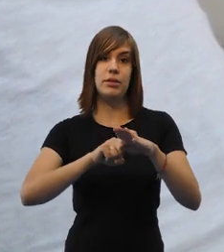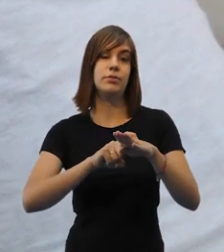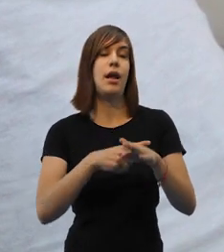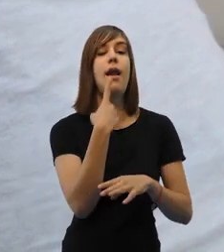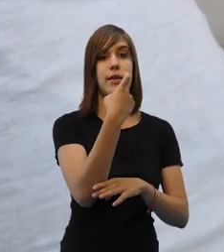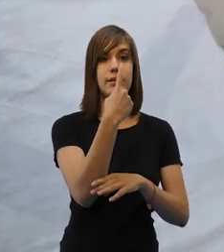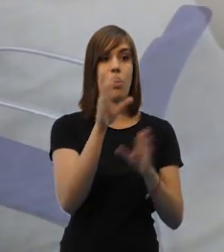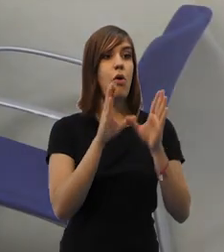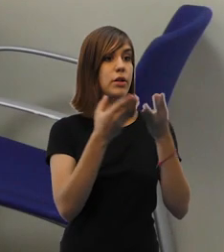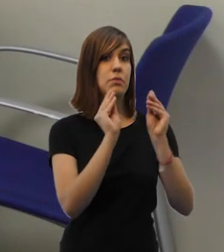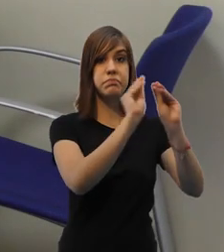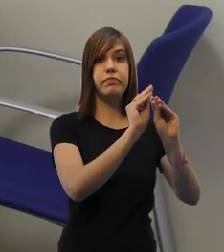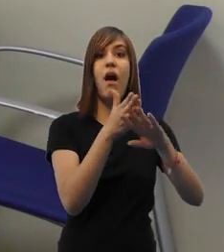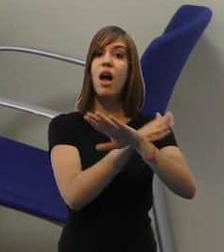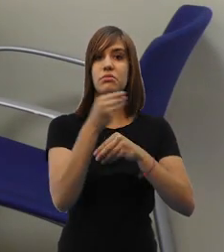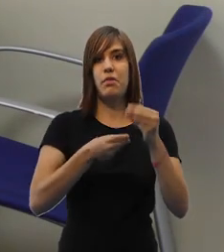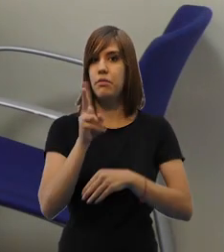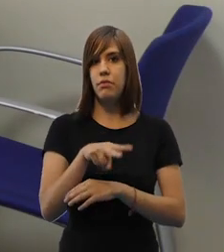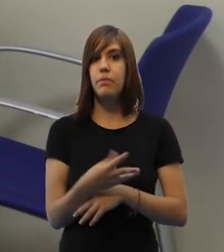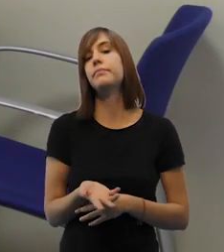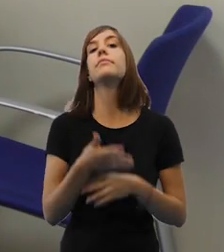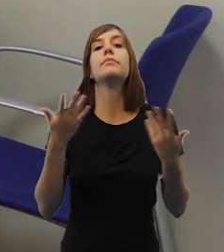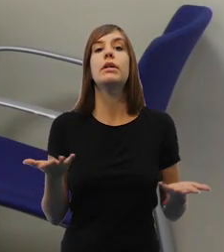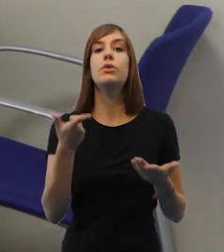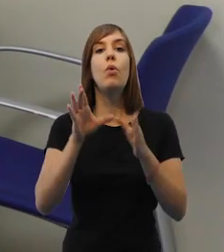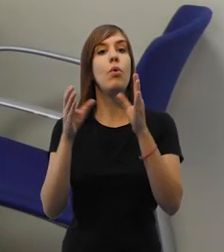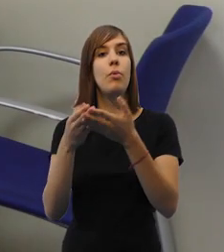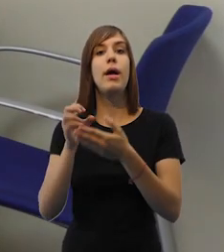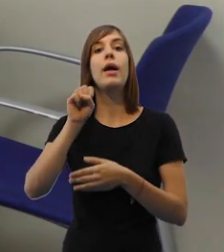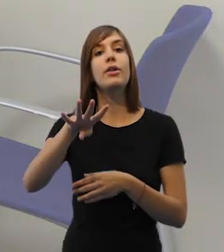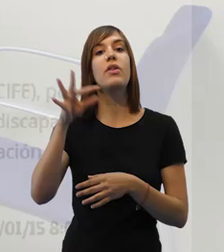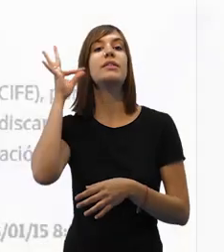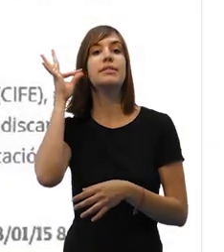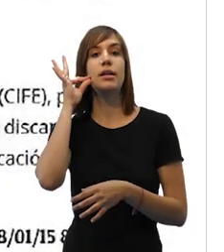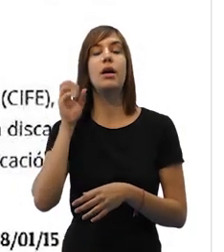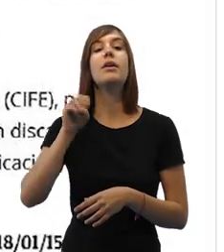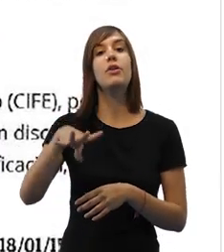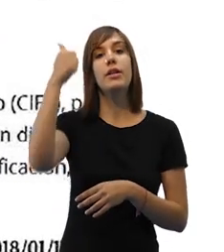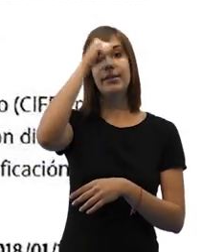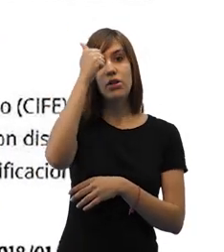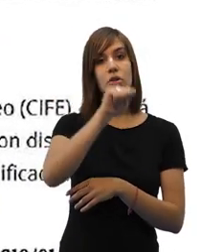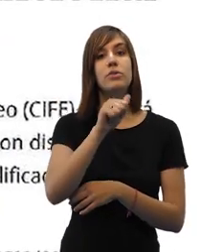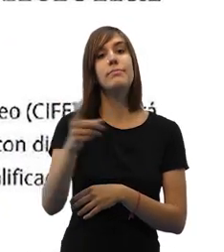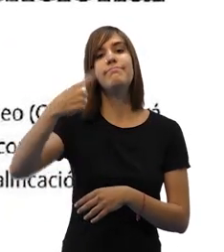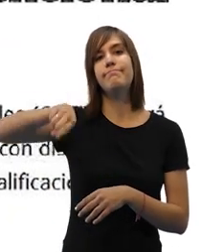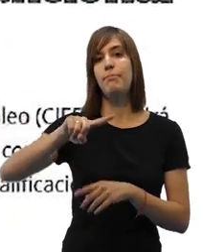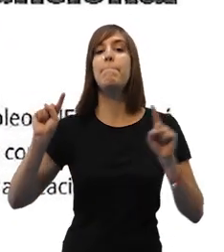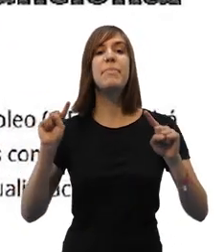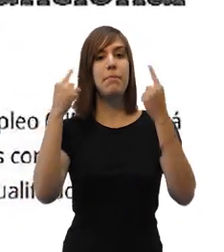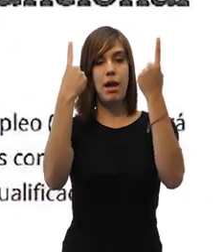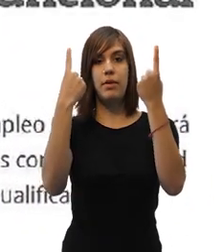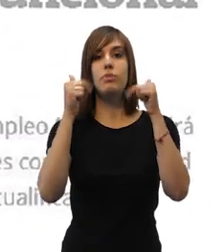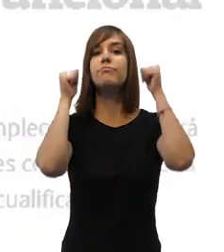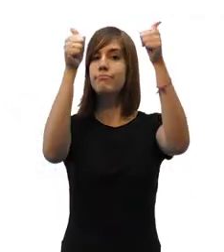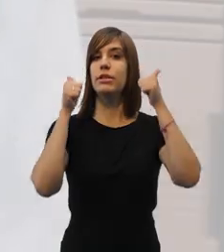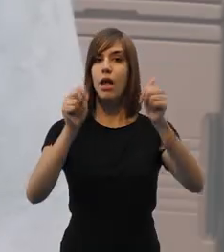y necesidades de este colectivo. Así, un grupo de 14 chicas y chicos van a obtener por primera vez